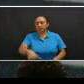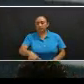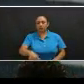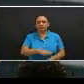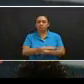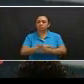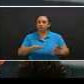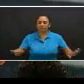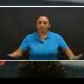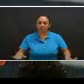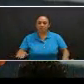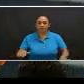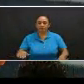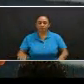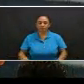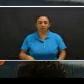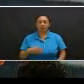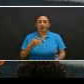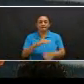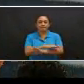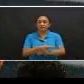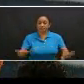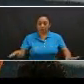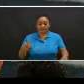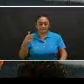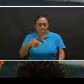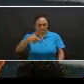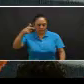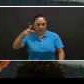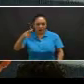viajes, pero vená papayito, hasta aquí llegaste. ¡Pah!